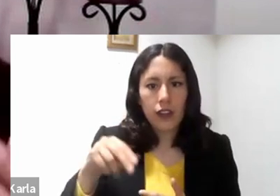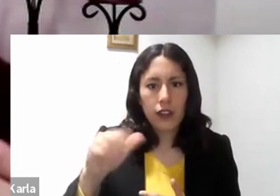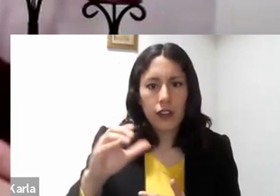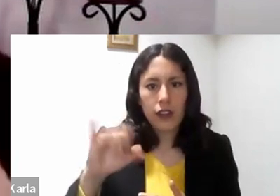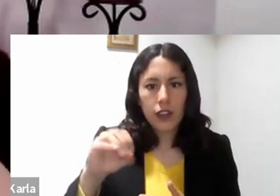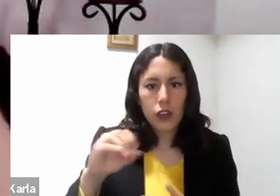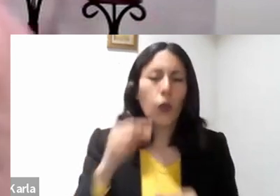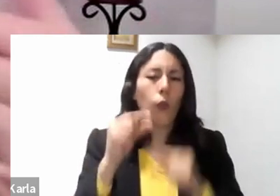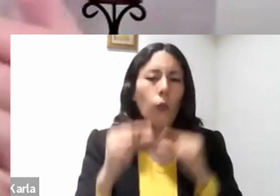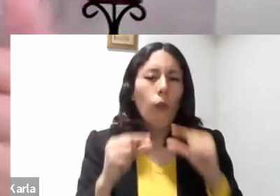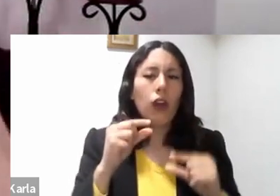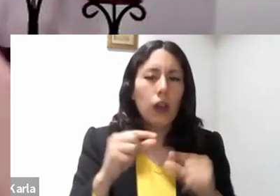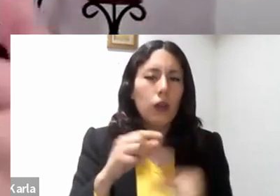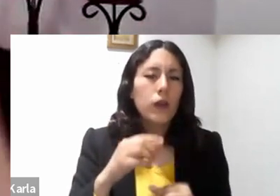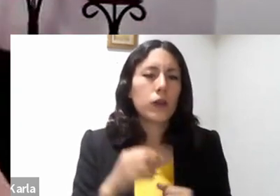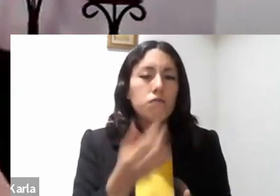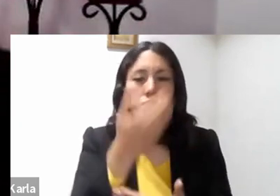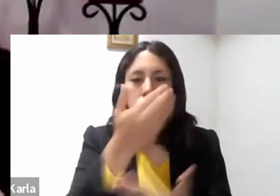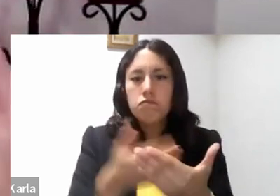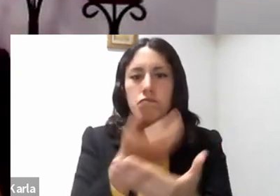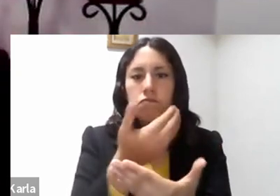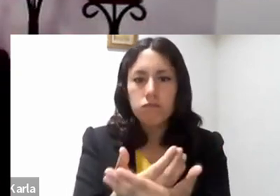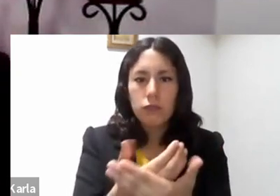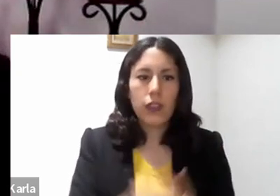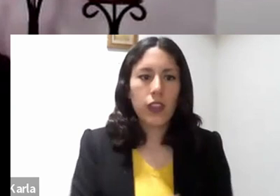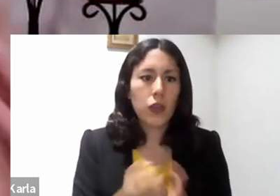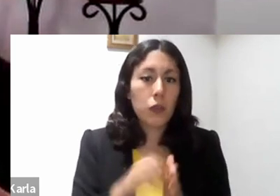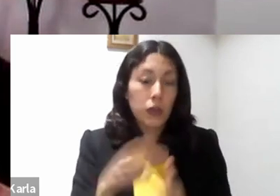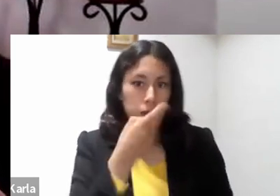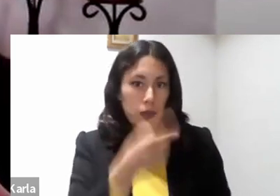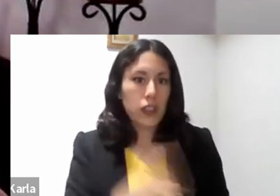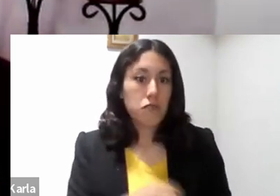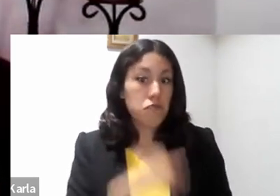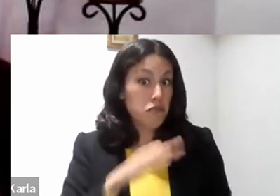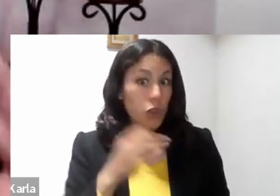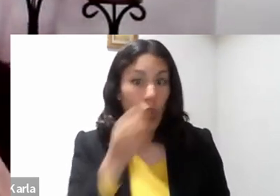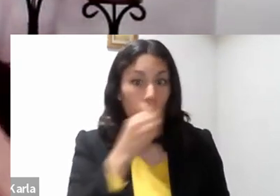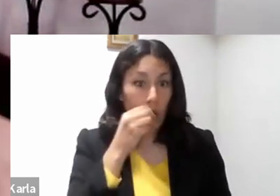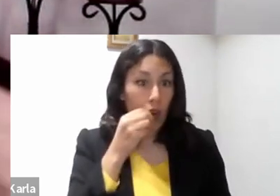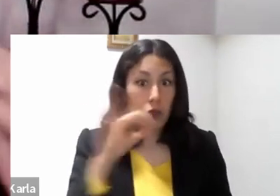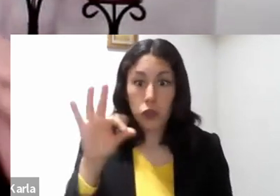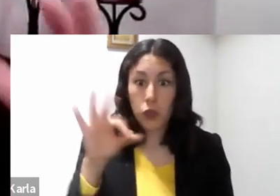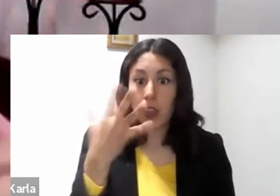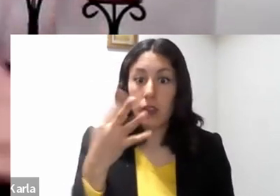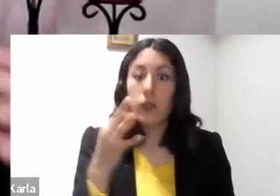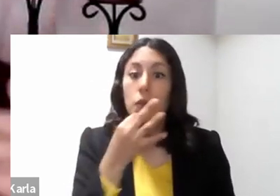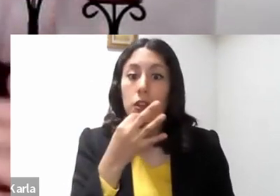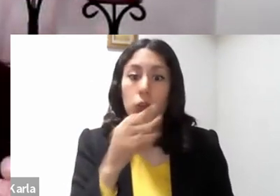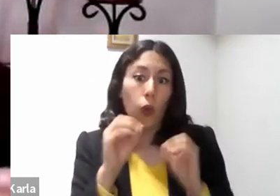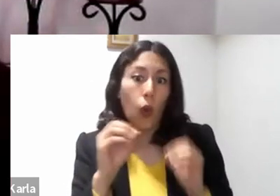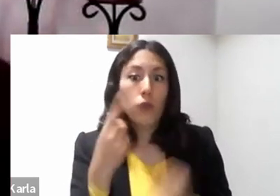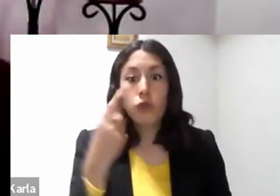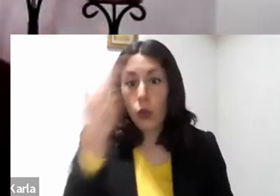se nos dice podemos llegar hasta a orar de 45 minutos una hora al día y eso pues hay hay varios pasos que podemos